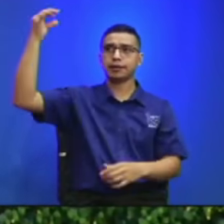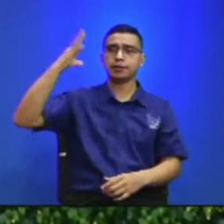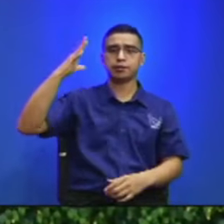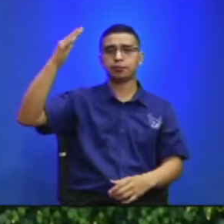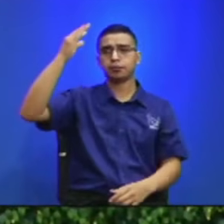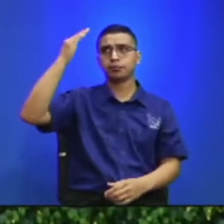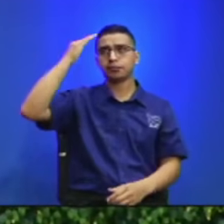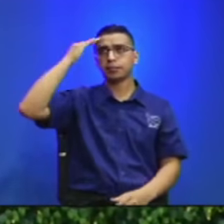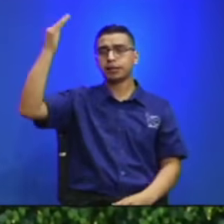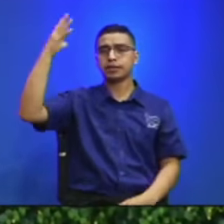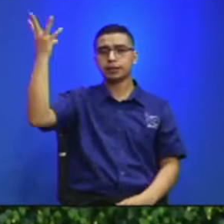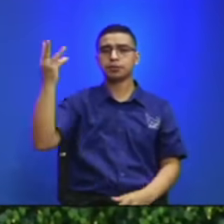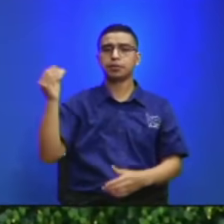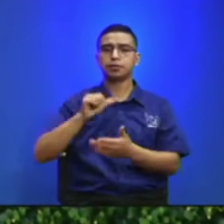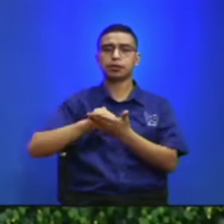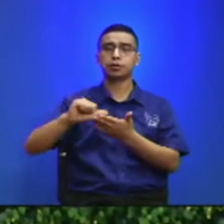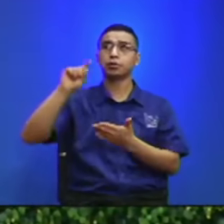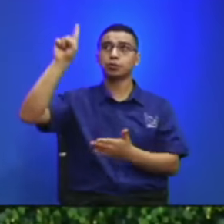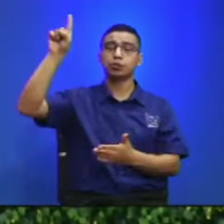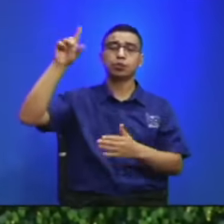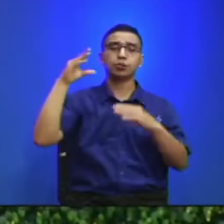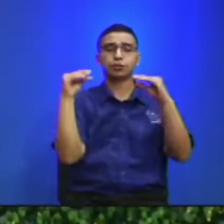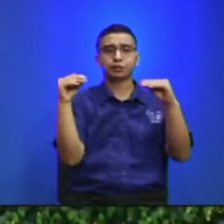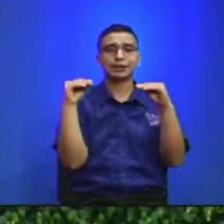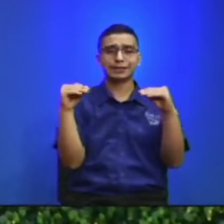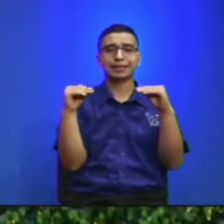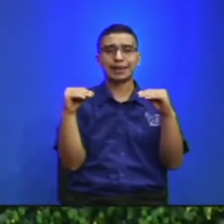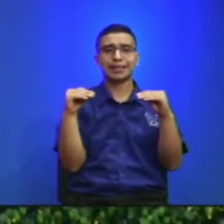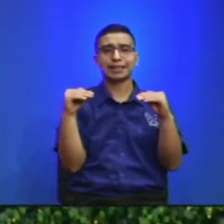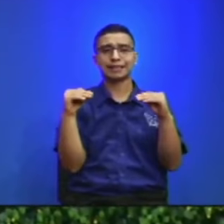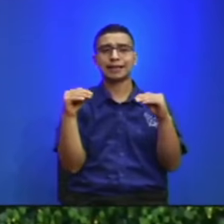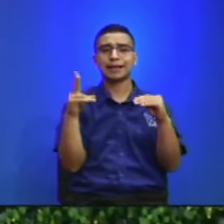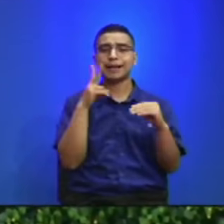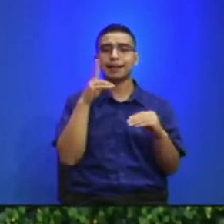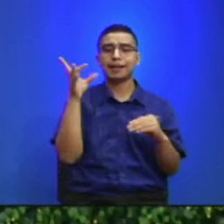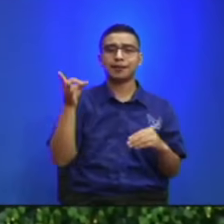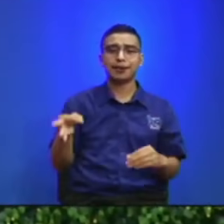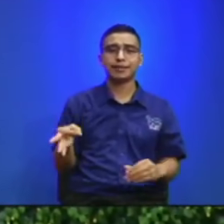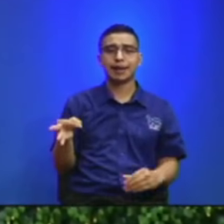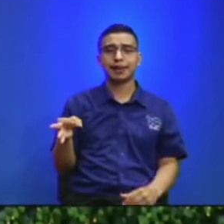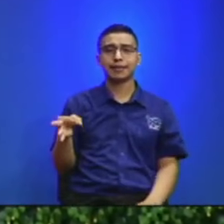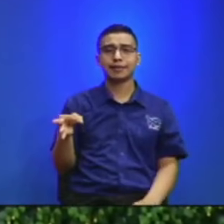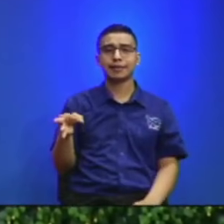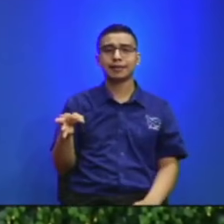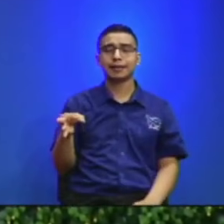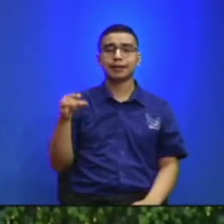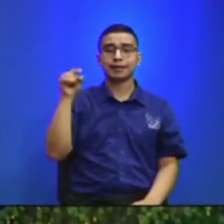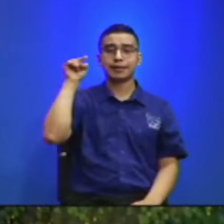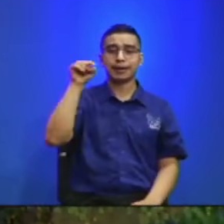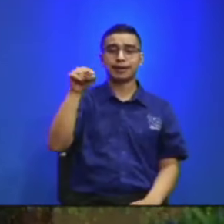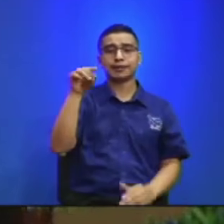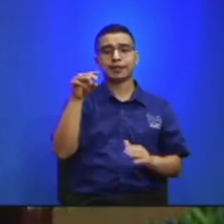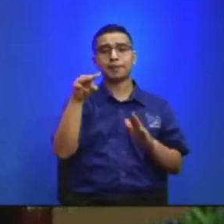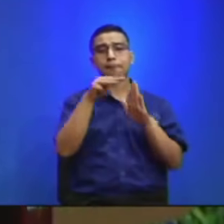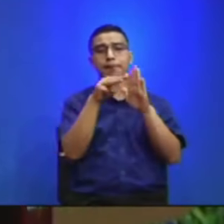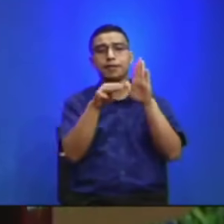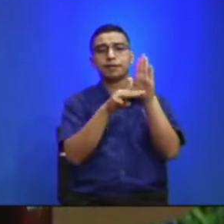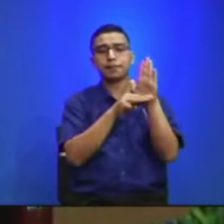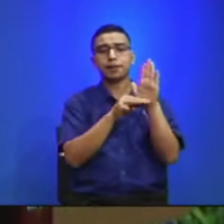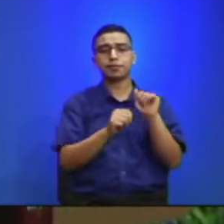porque nos enseñas la realidad de este de esta ordenanza